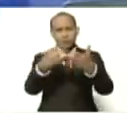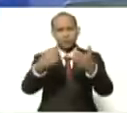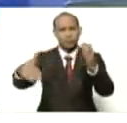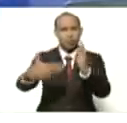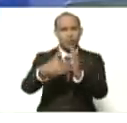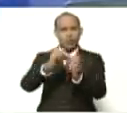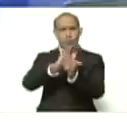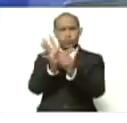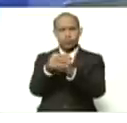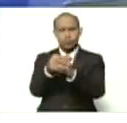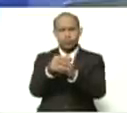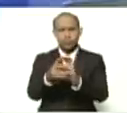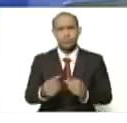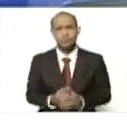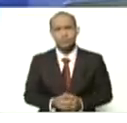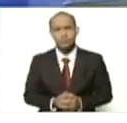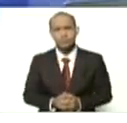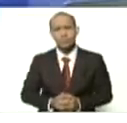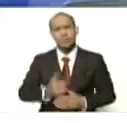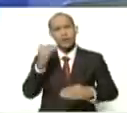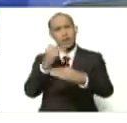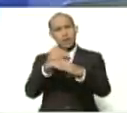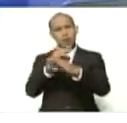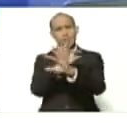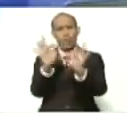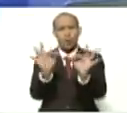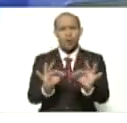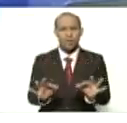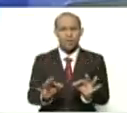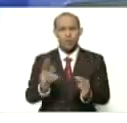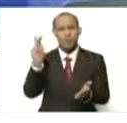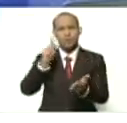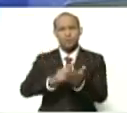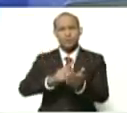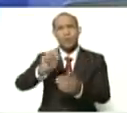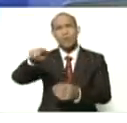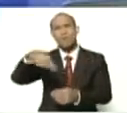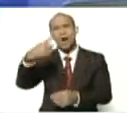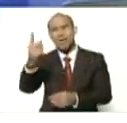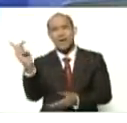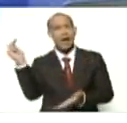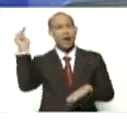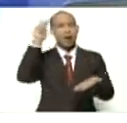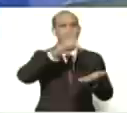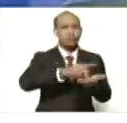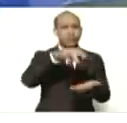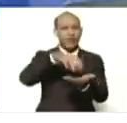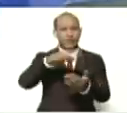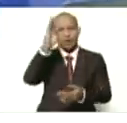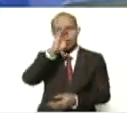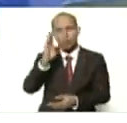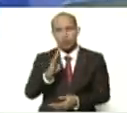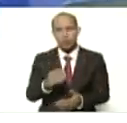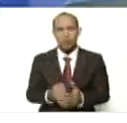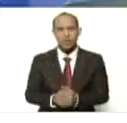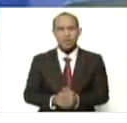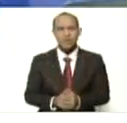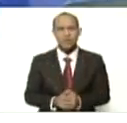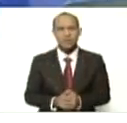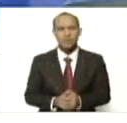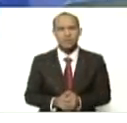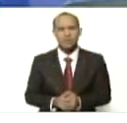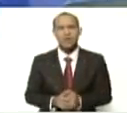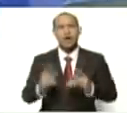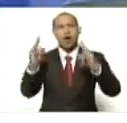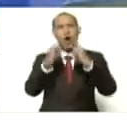variante brasilera igualmente está llegando mañana al estado bolívar para la frontera un hospital